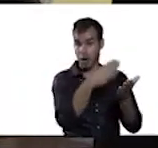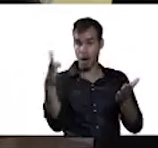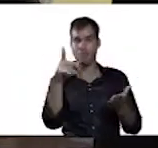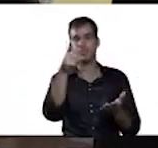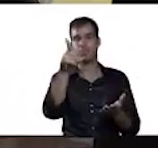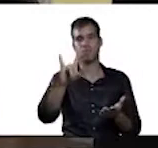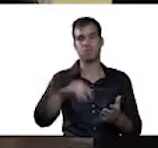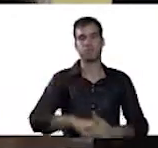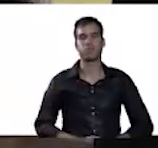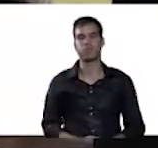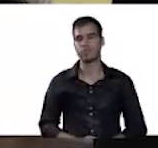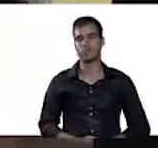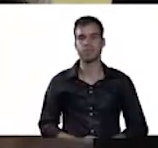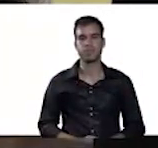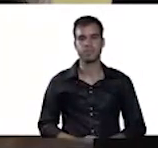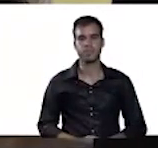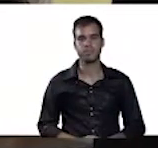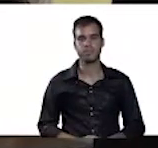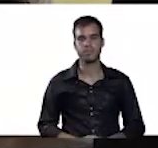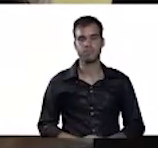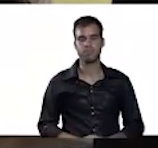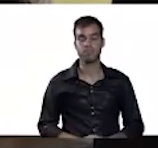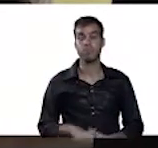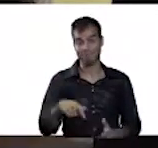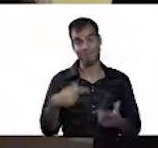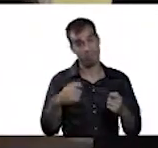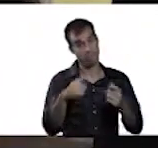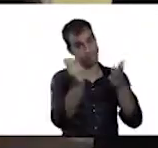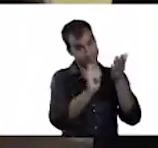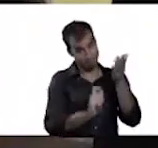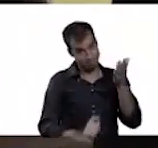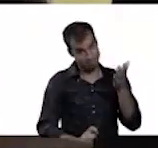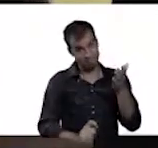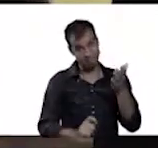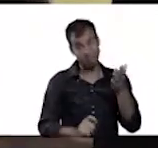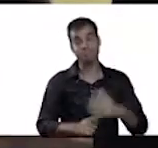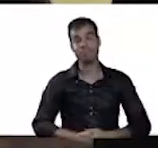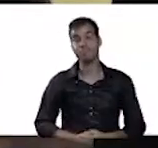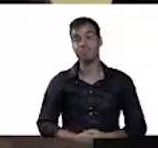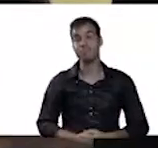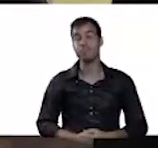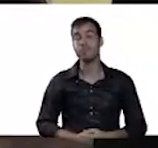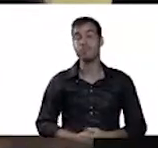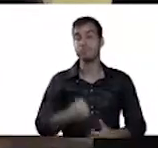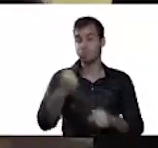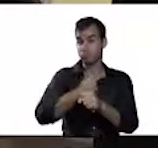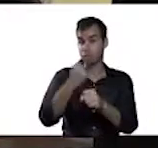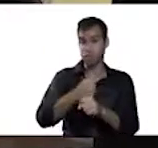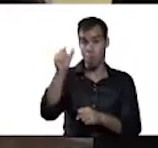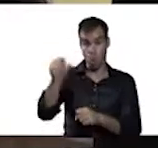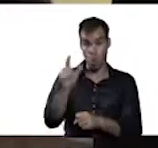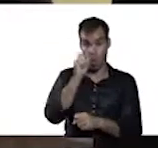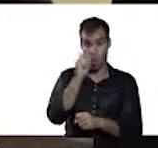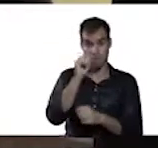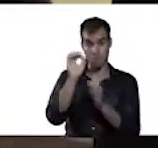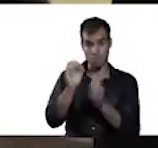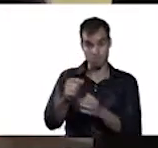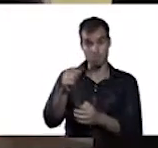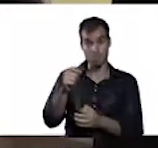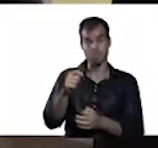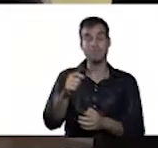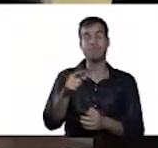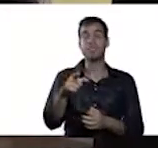la página 13 a la 19. Deberán ejemplificar, por supuesto, la actuación de Lenin